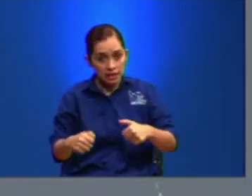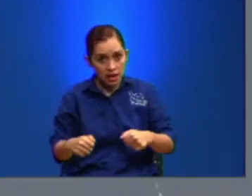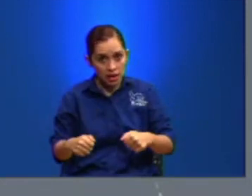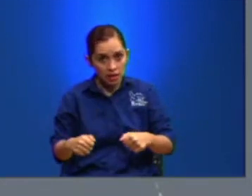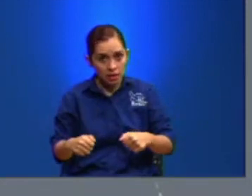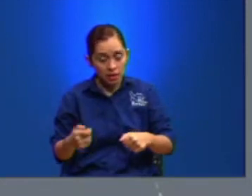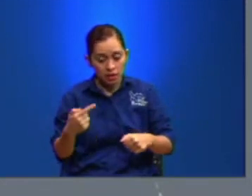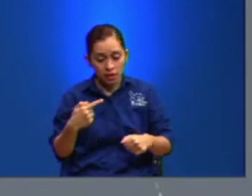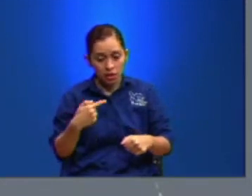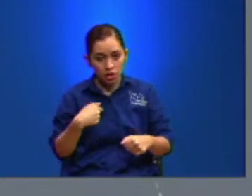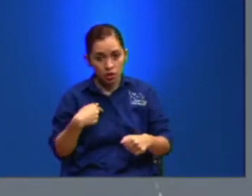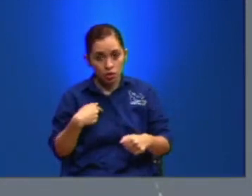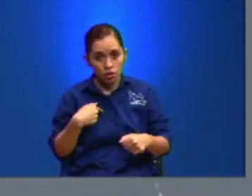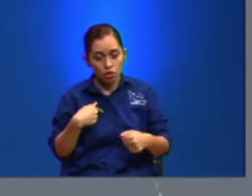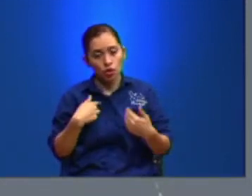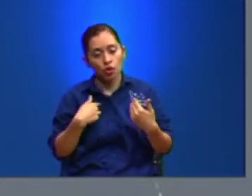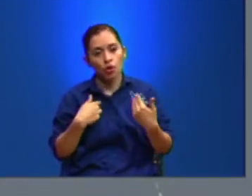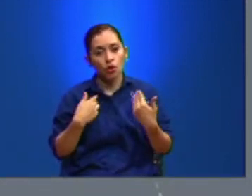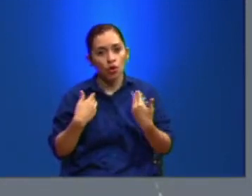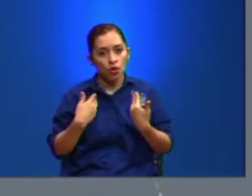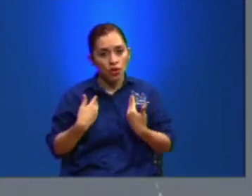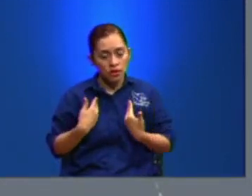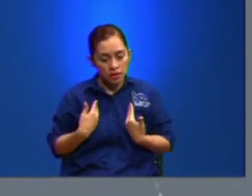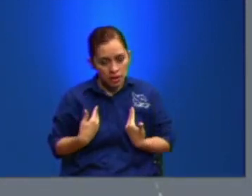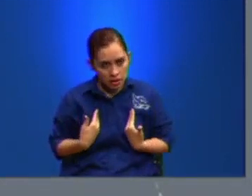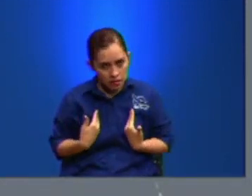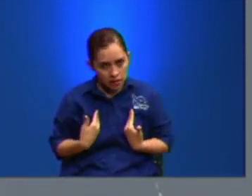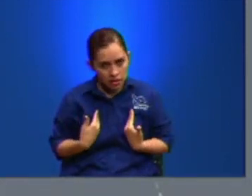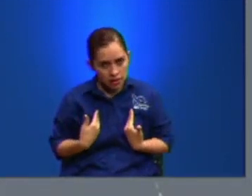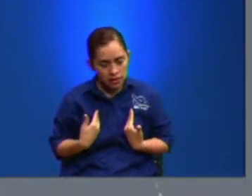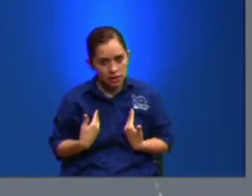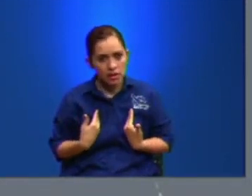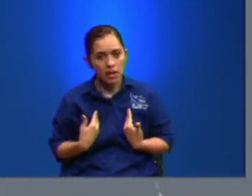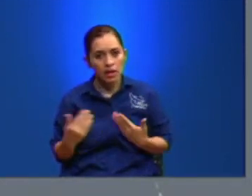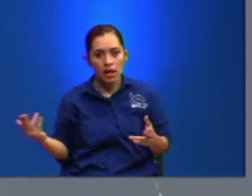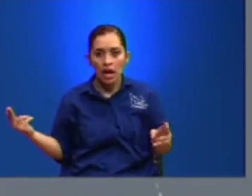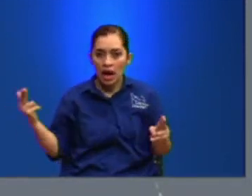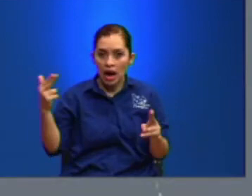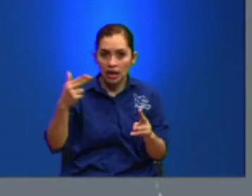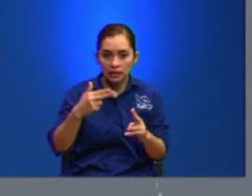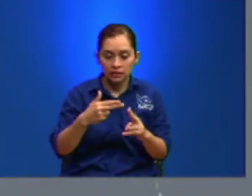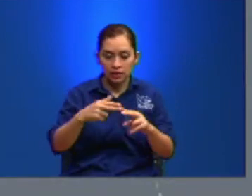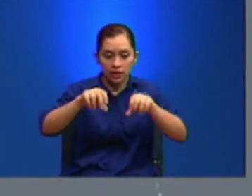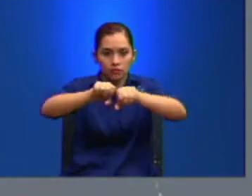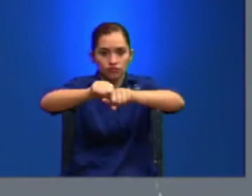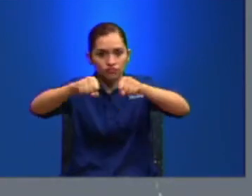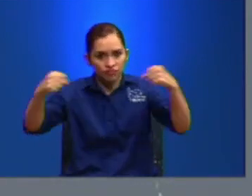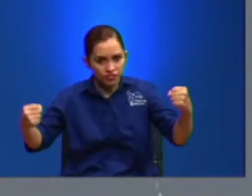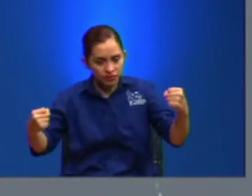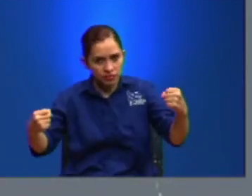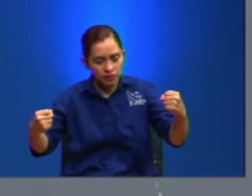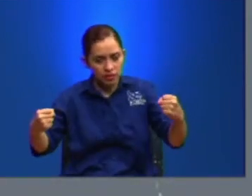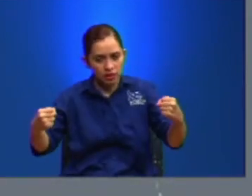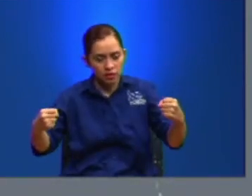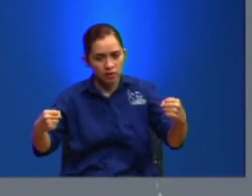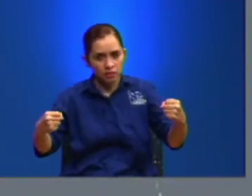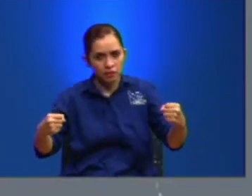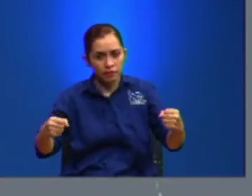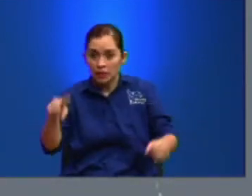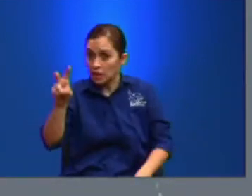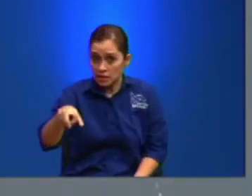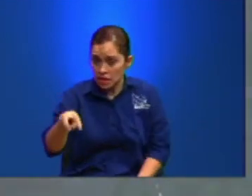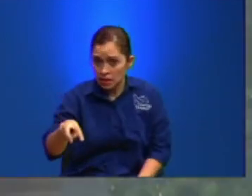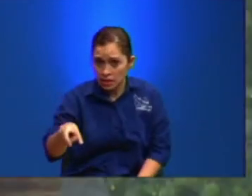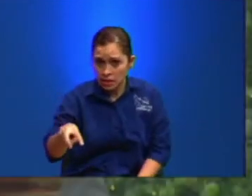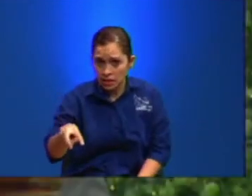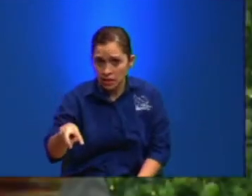hasta que esto esté roto en el nombre de jesús y si es necesario como dice la biblia ponte de acuerdo con tu adversario mientras